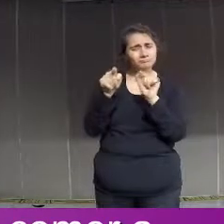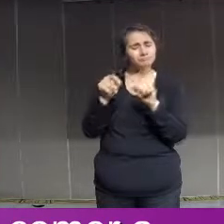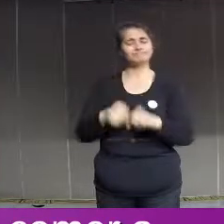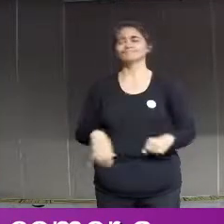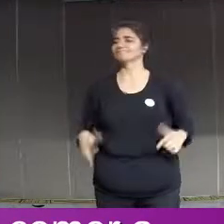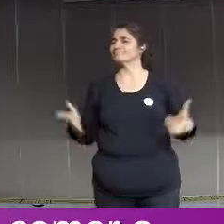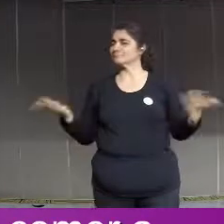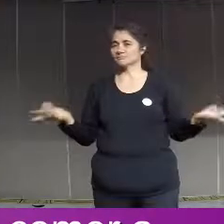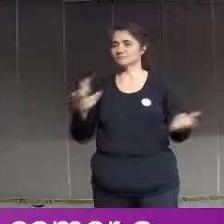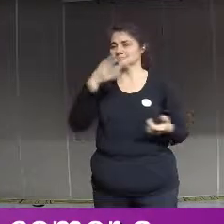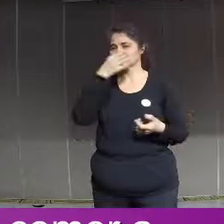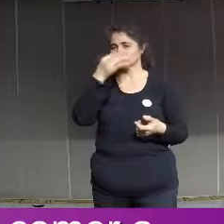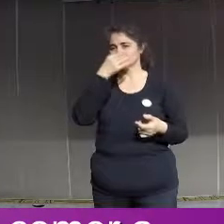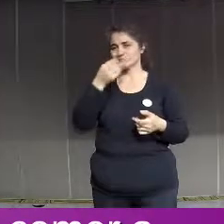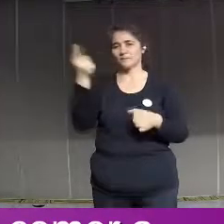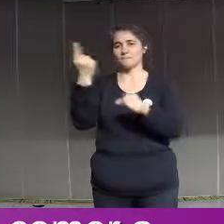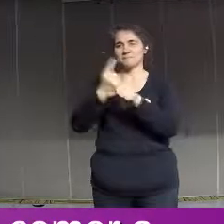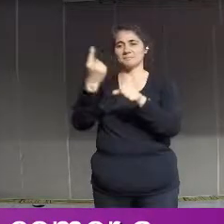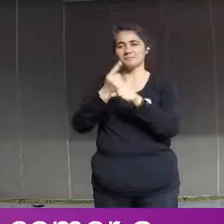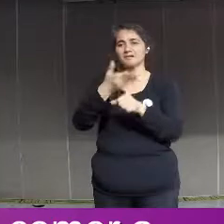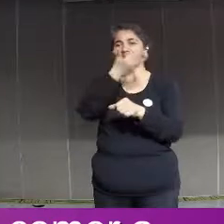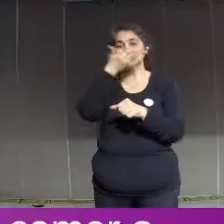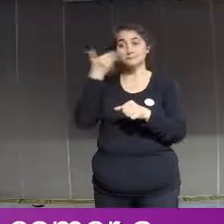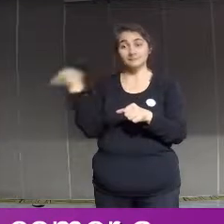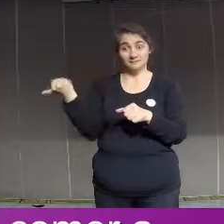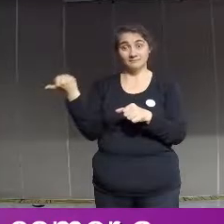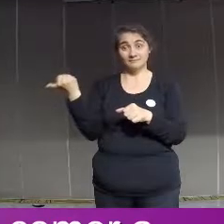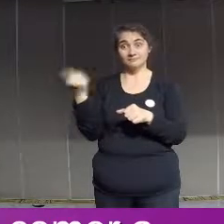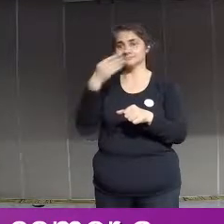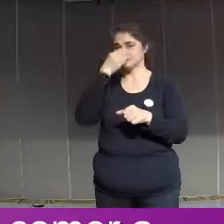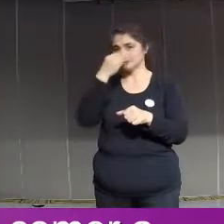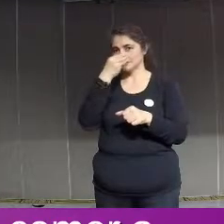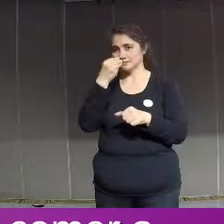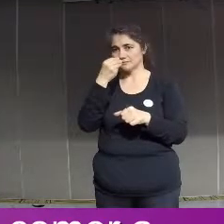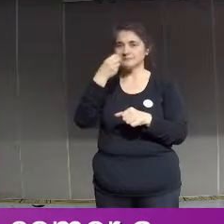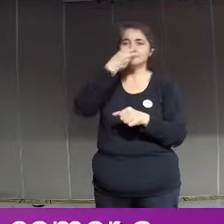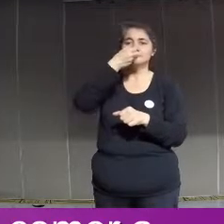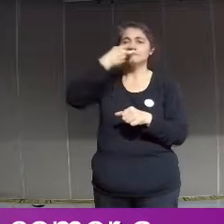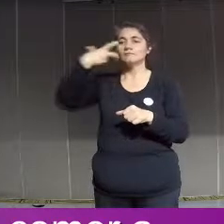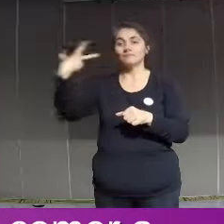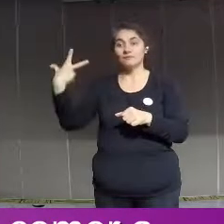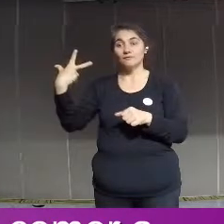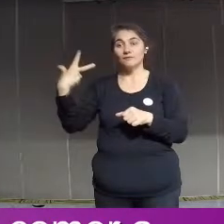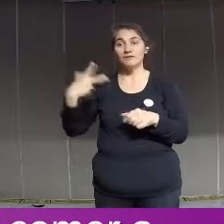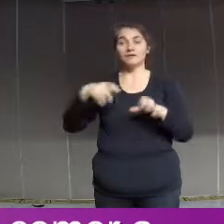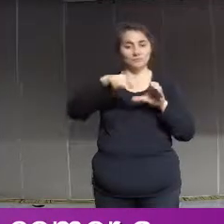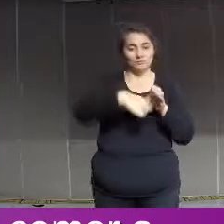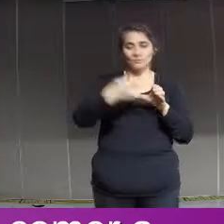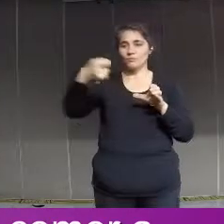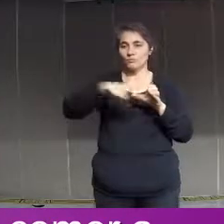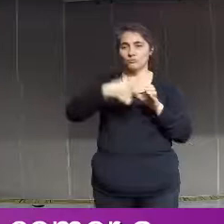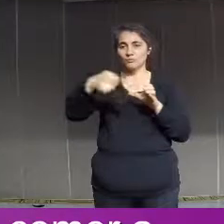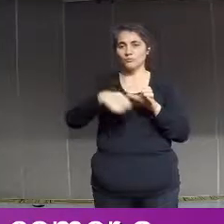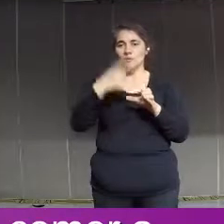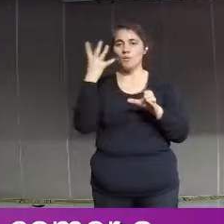agua fría lo que hace es una estrategia terapéutica que utilizamos las fonoaudiólogas, 4 cucharadas de agua fría, 4,